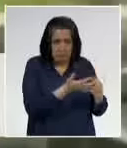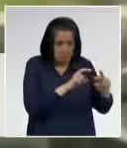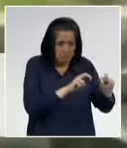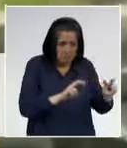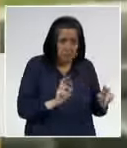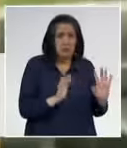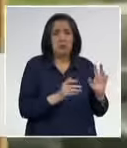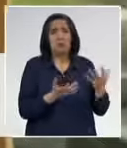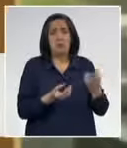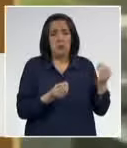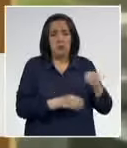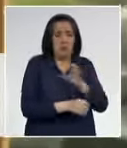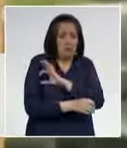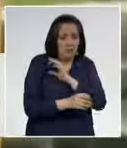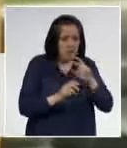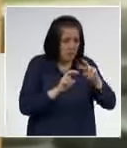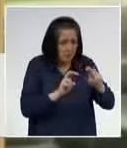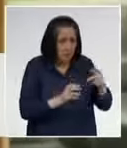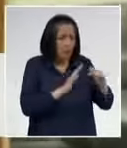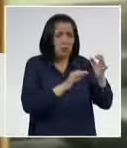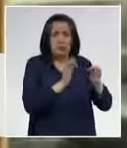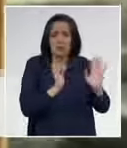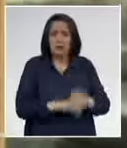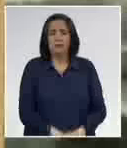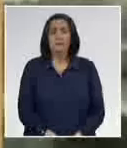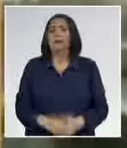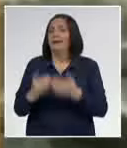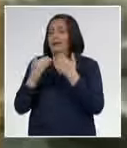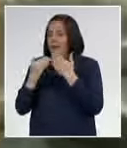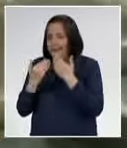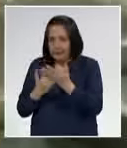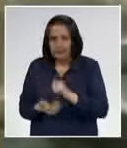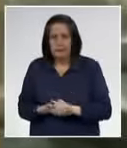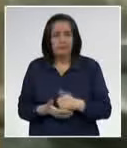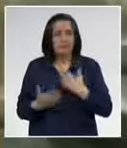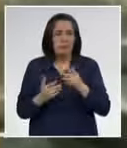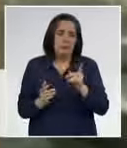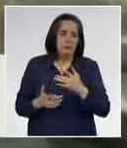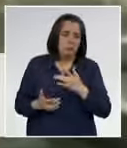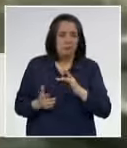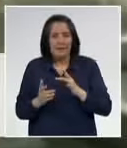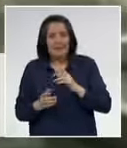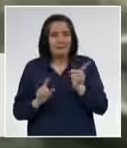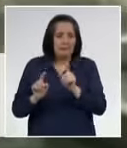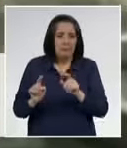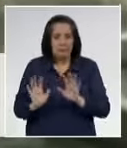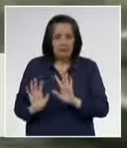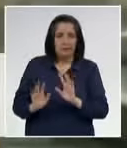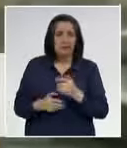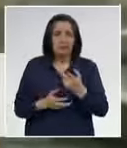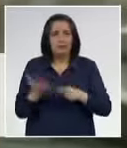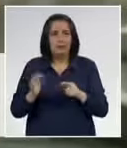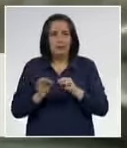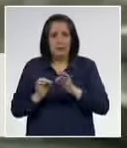investigaciones o procesos fiscales o judiciales. Le agradecemos por su deferencia para no incomodarlo con más preguntas, pero hay algo